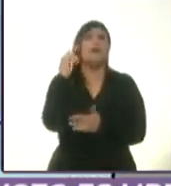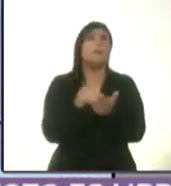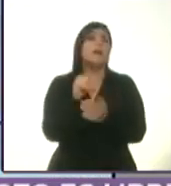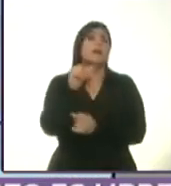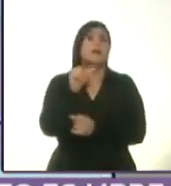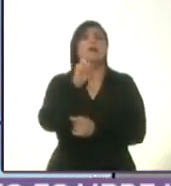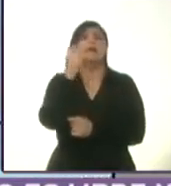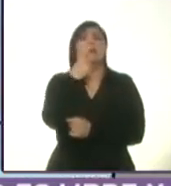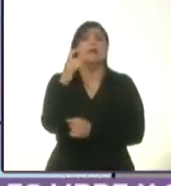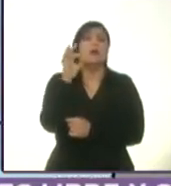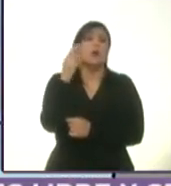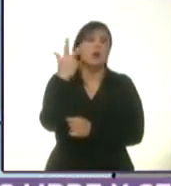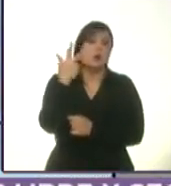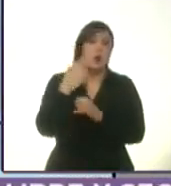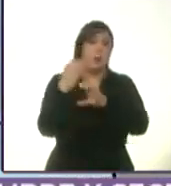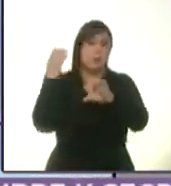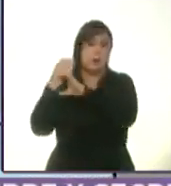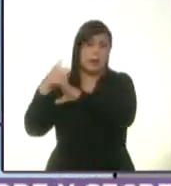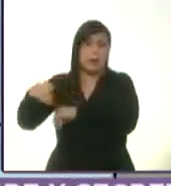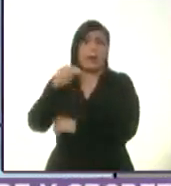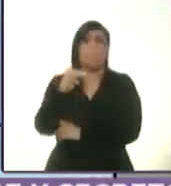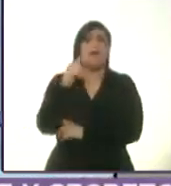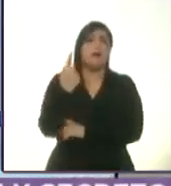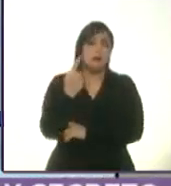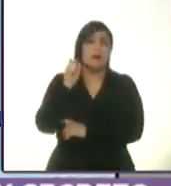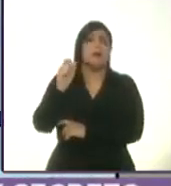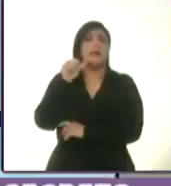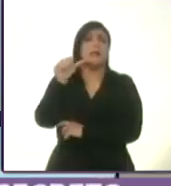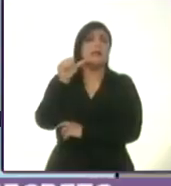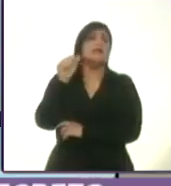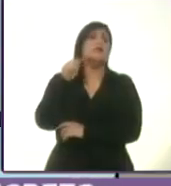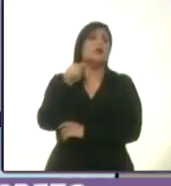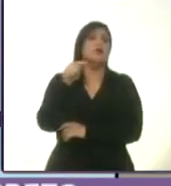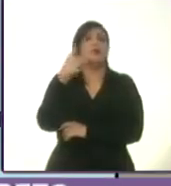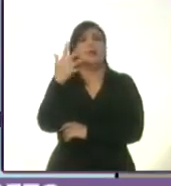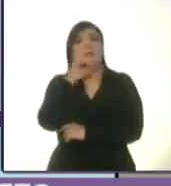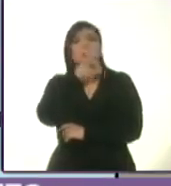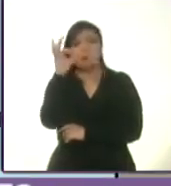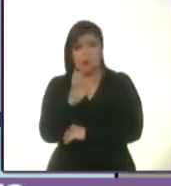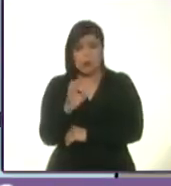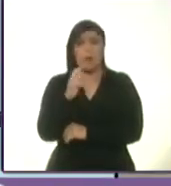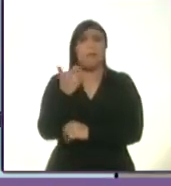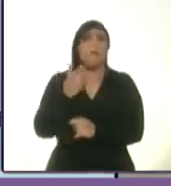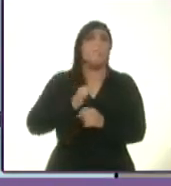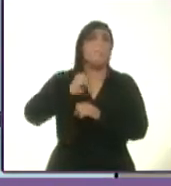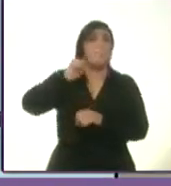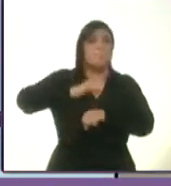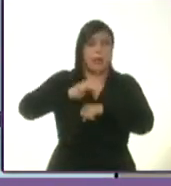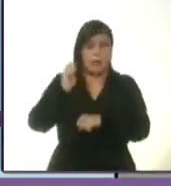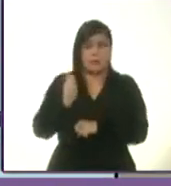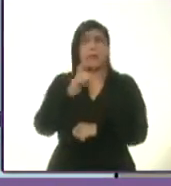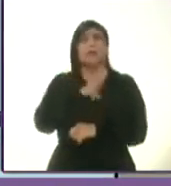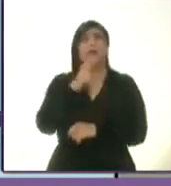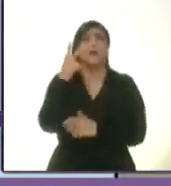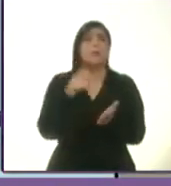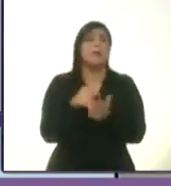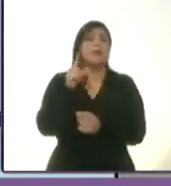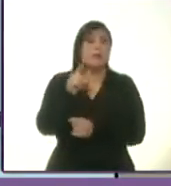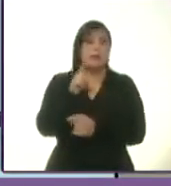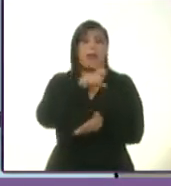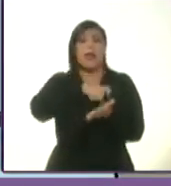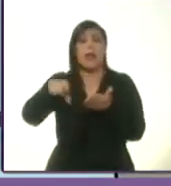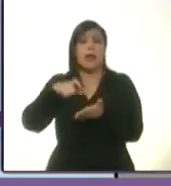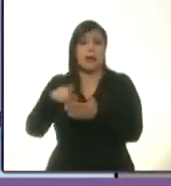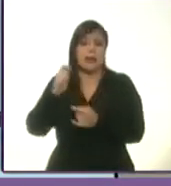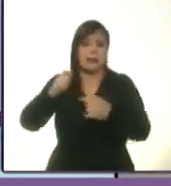148 autobuses de m1 16.5 por ciento de sobreprecio 2017 compra de 2